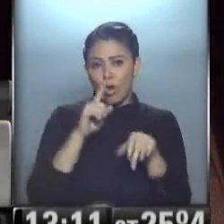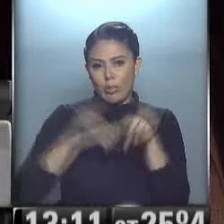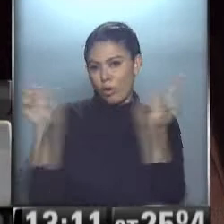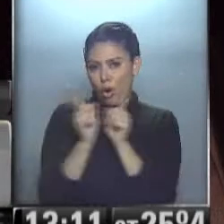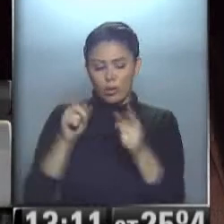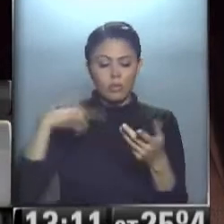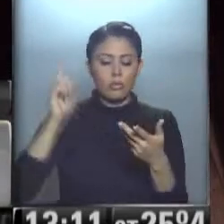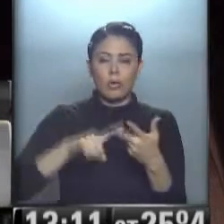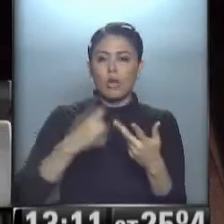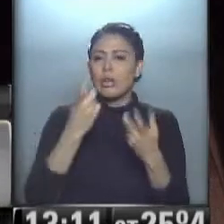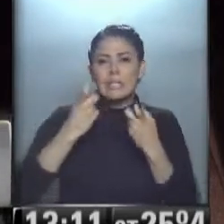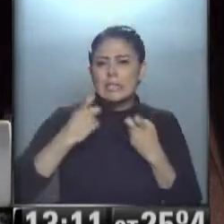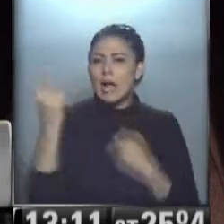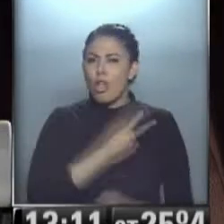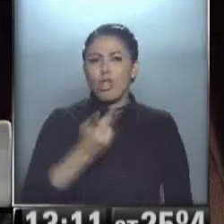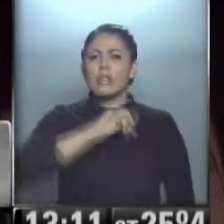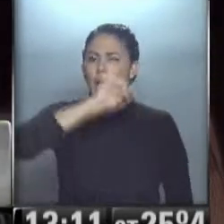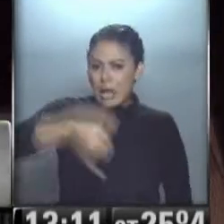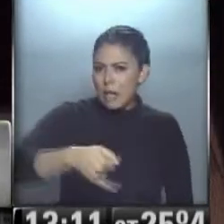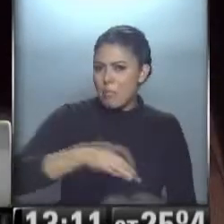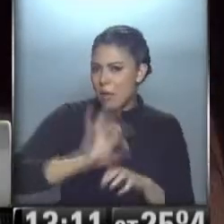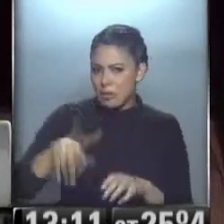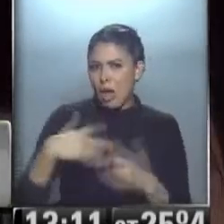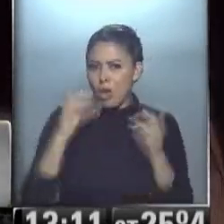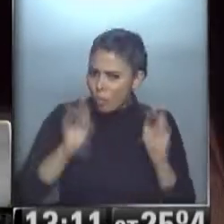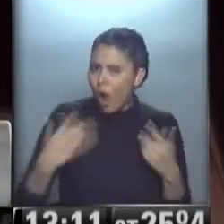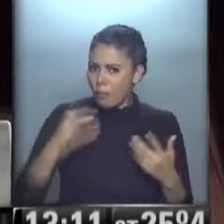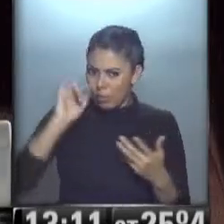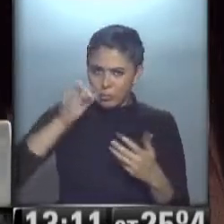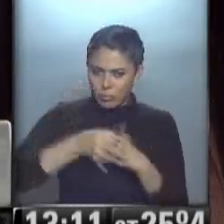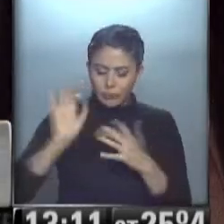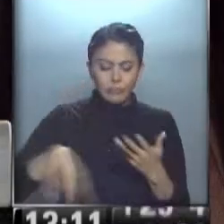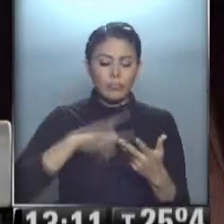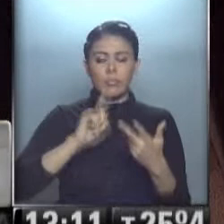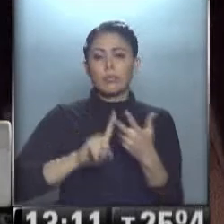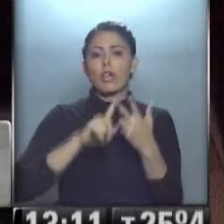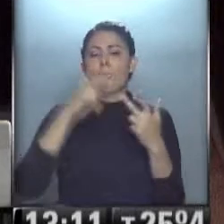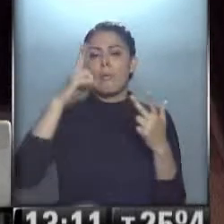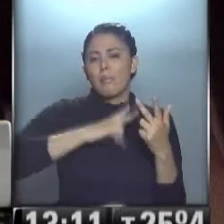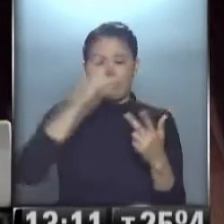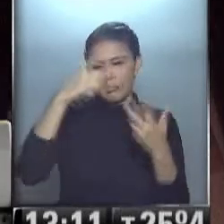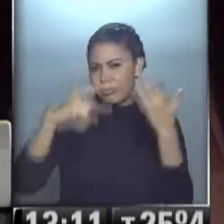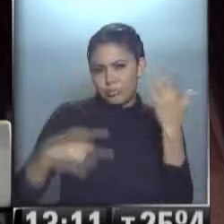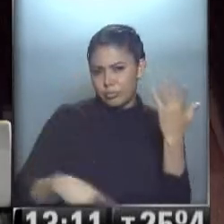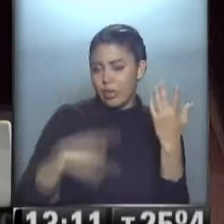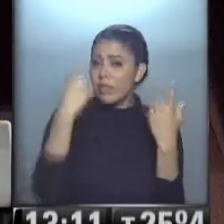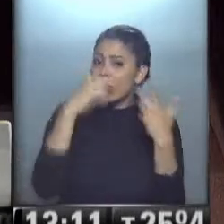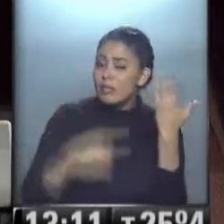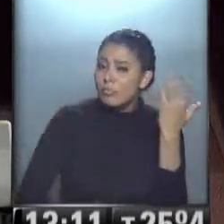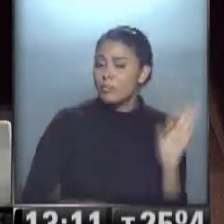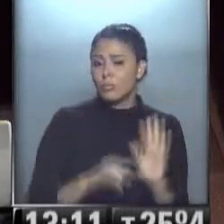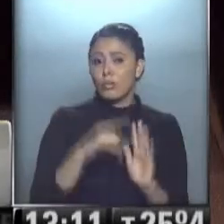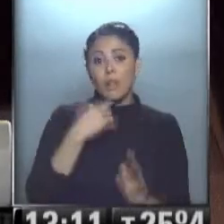sin necesidad del consentimiento del otro cónyuge como la sociedad unipersonal en fin hay un conjunto de instituciones